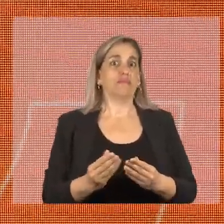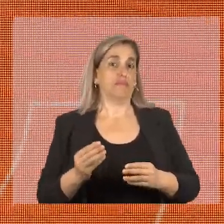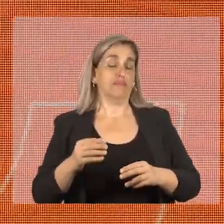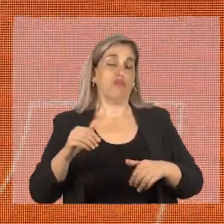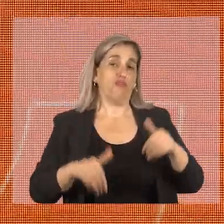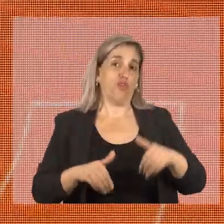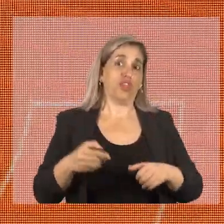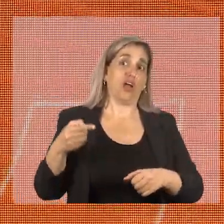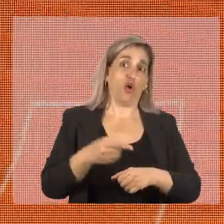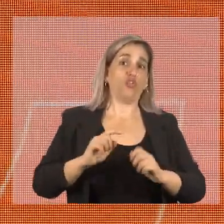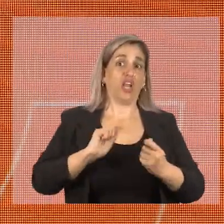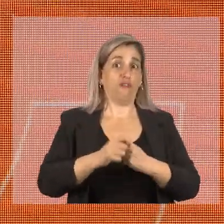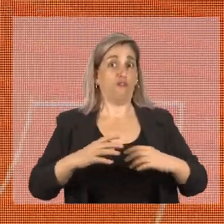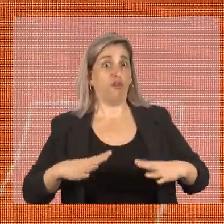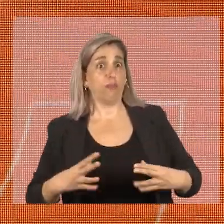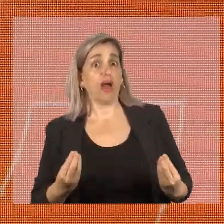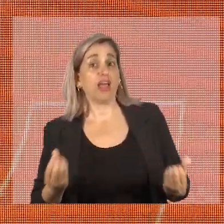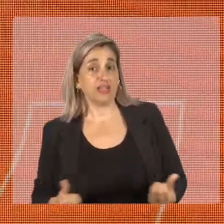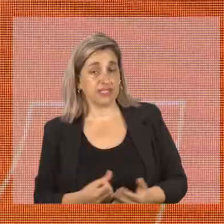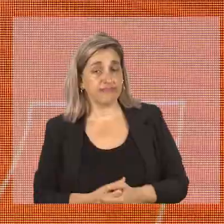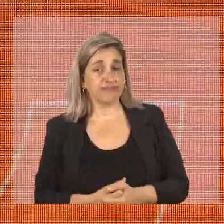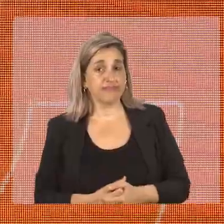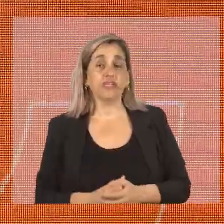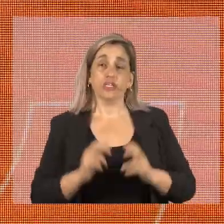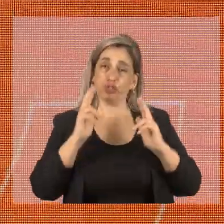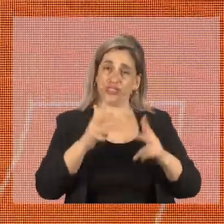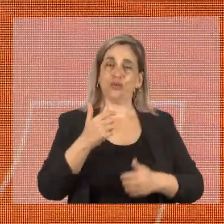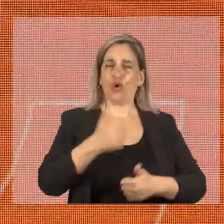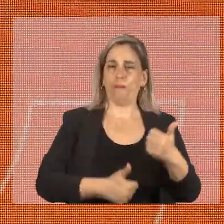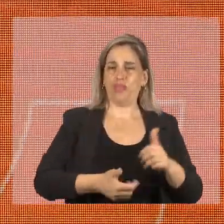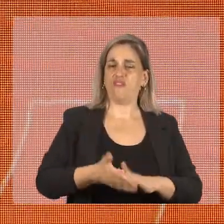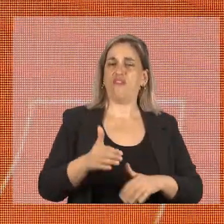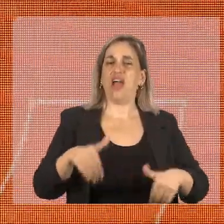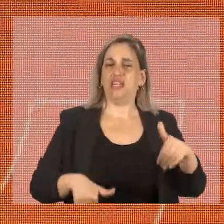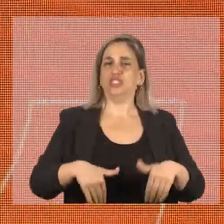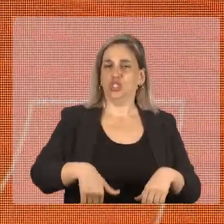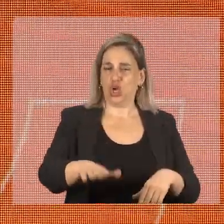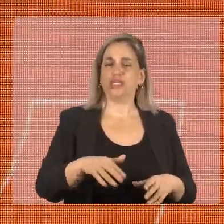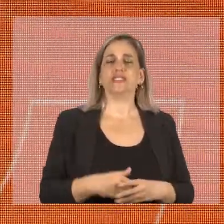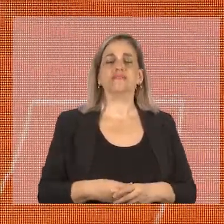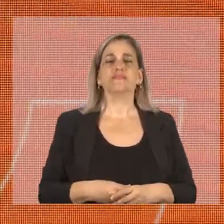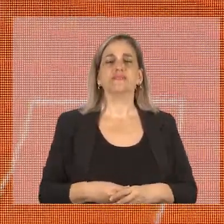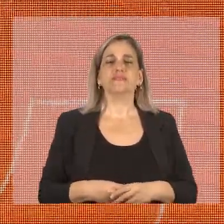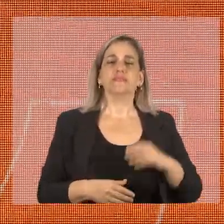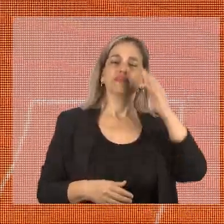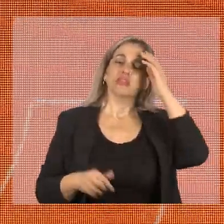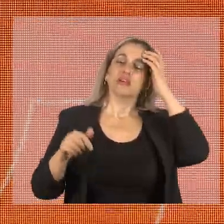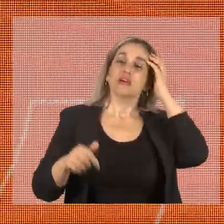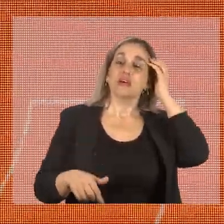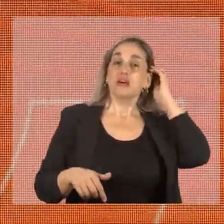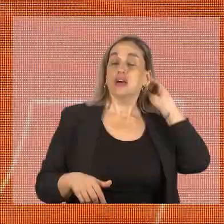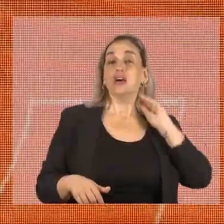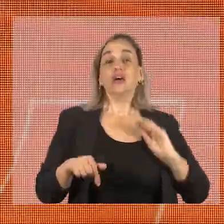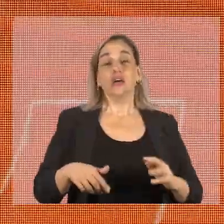Yo creo, esto se lo decía a uno de los competidores ahora en las elecciones que viene, que acá